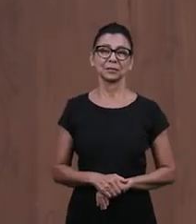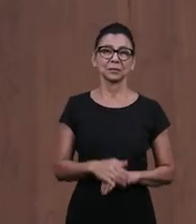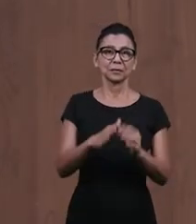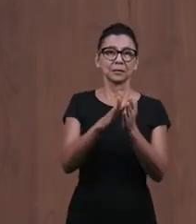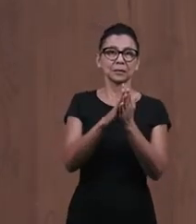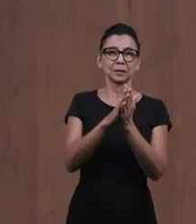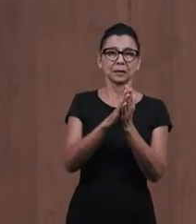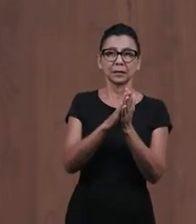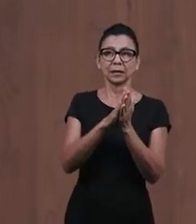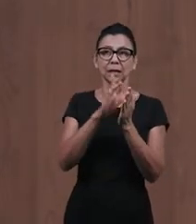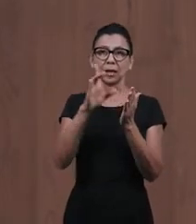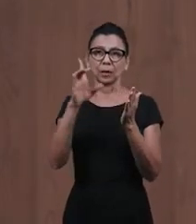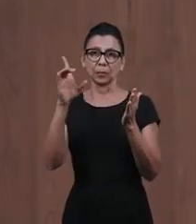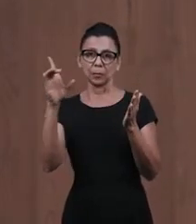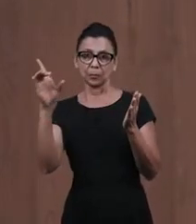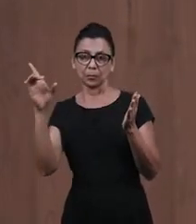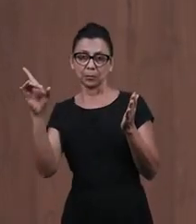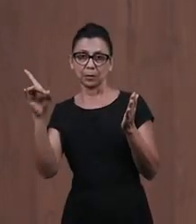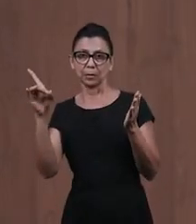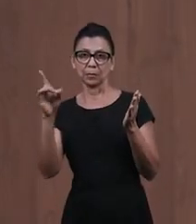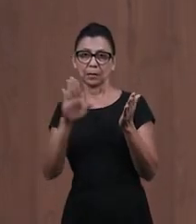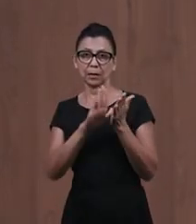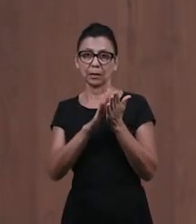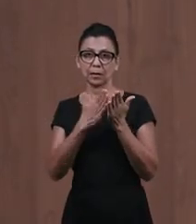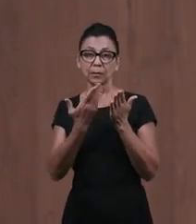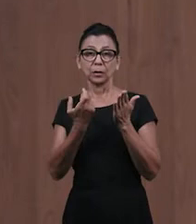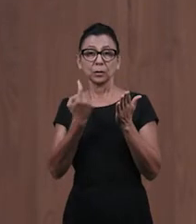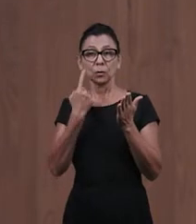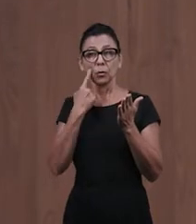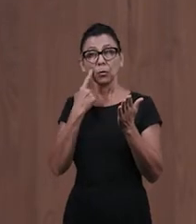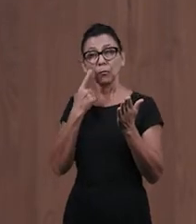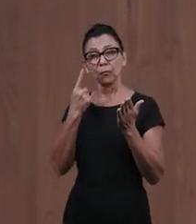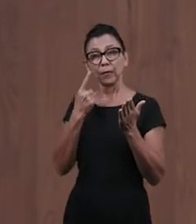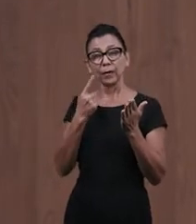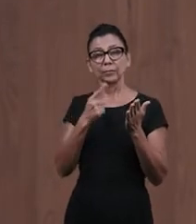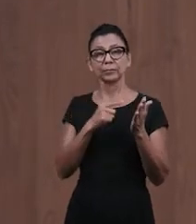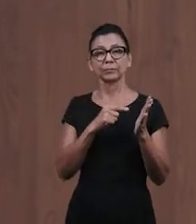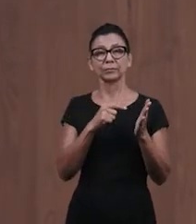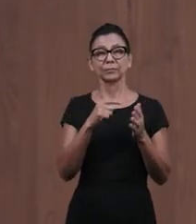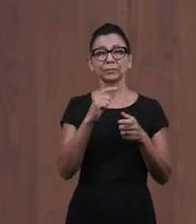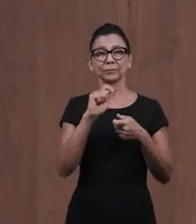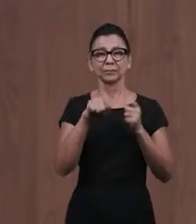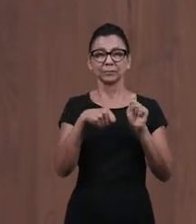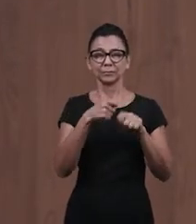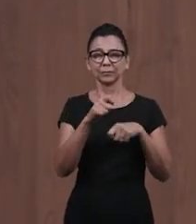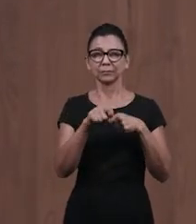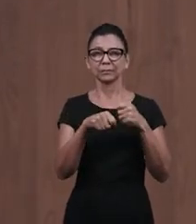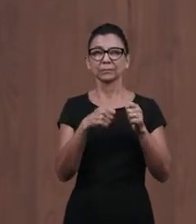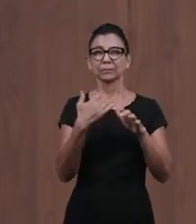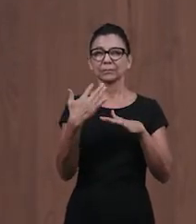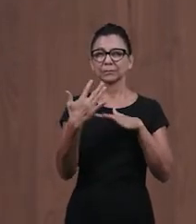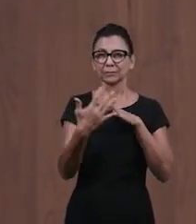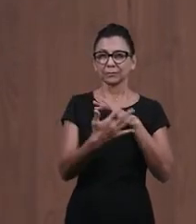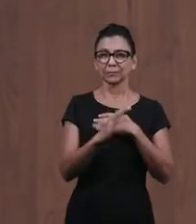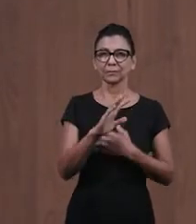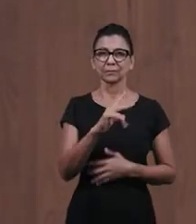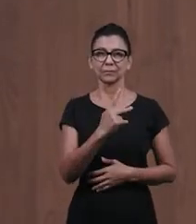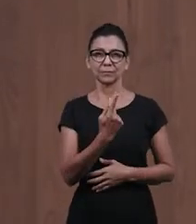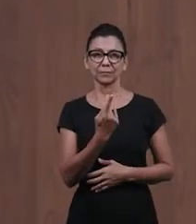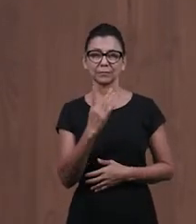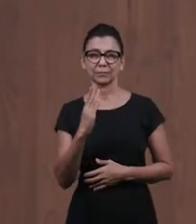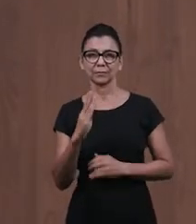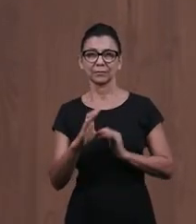nuestras Biblias o si no van a acompañar con la profesora lo que está proyectado. Vamos a leer conmigo Hebreos capítulo